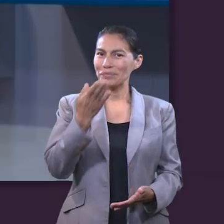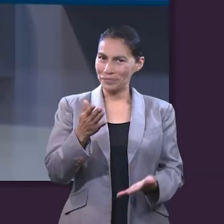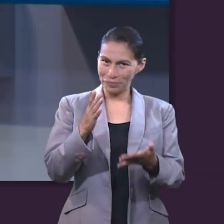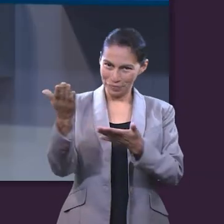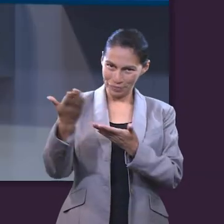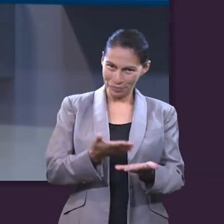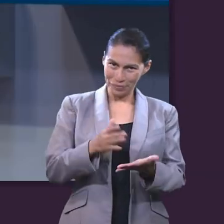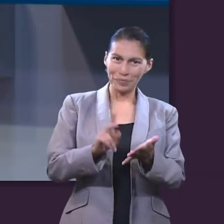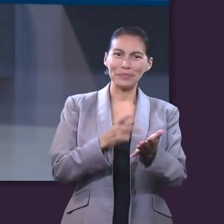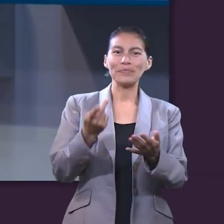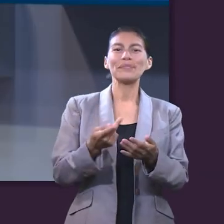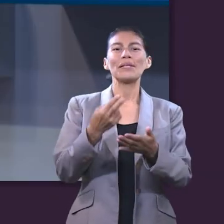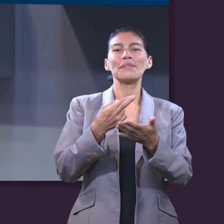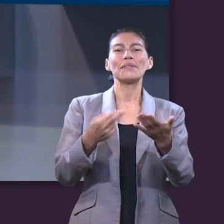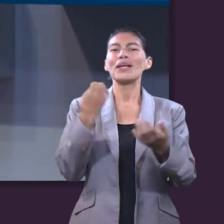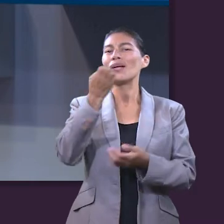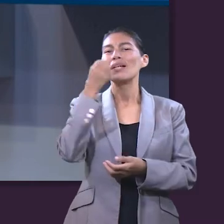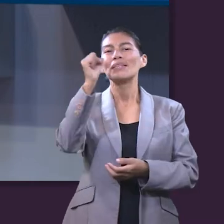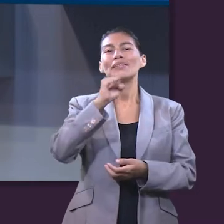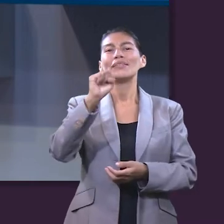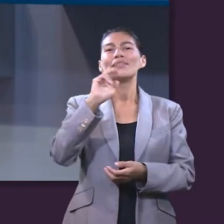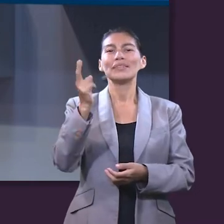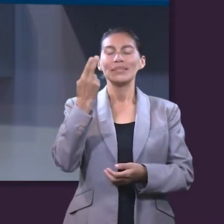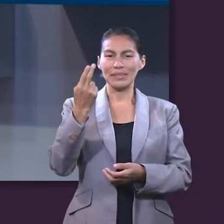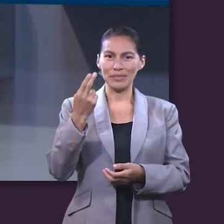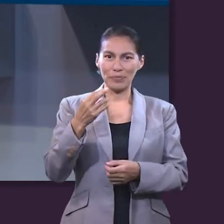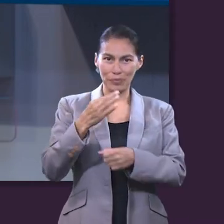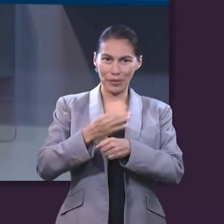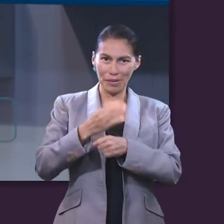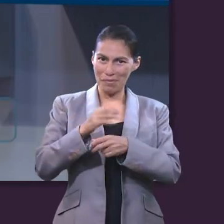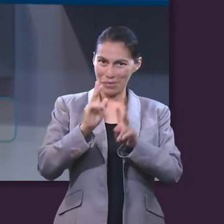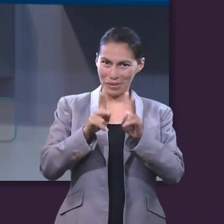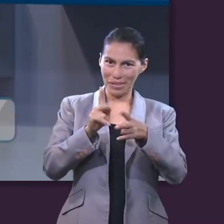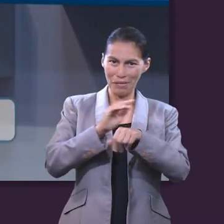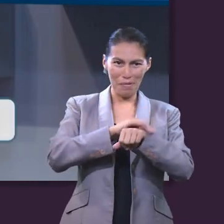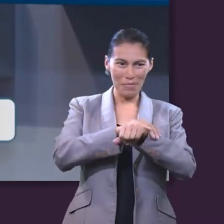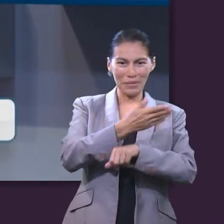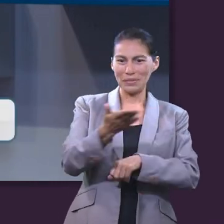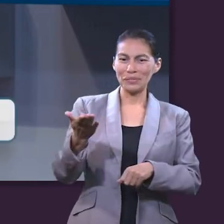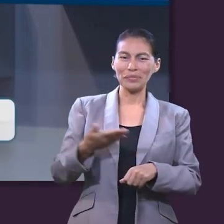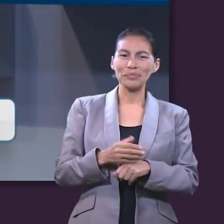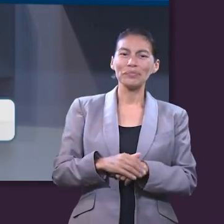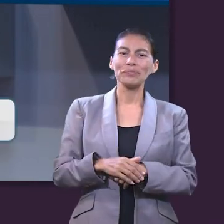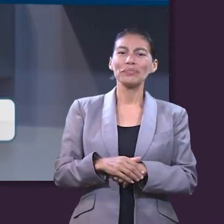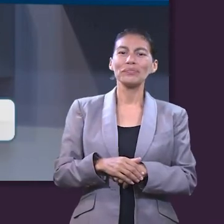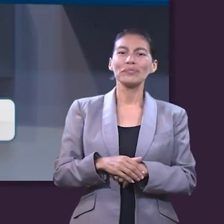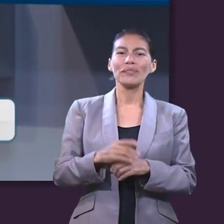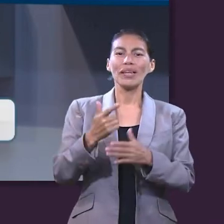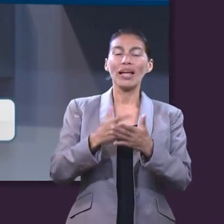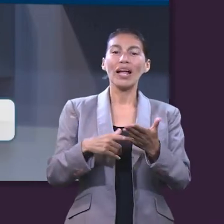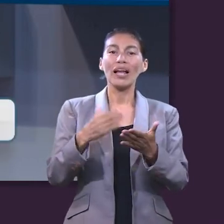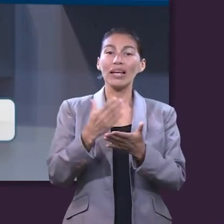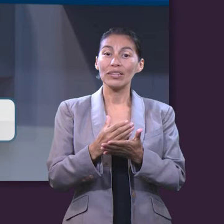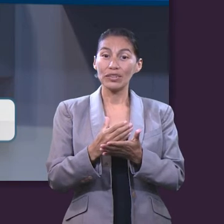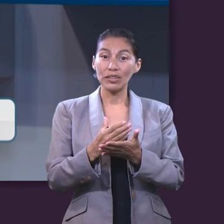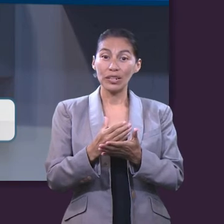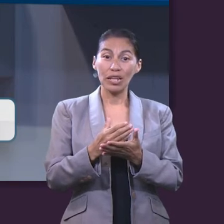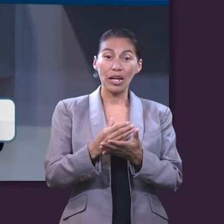Bienvenidos de regreso a este repaso de Escuela Sabática Universitaria. Estamos comentando aquí con mis amigos la lección